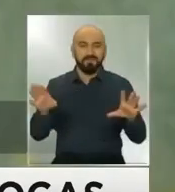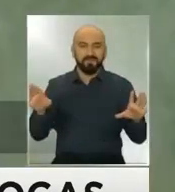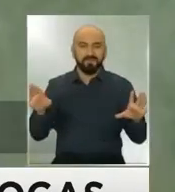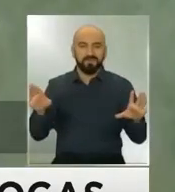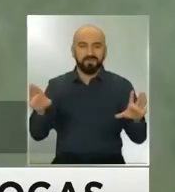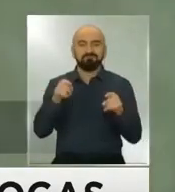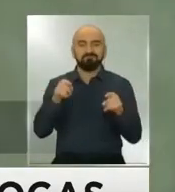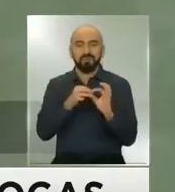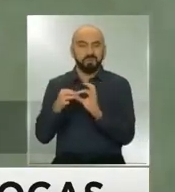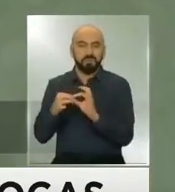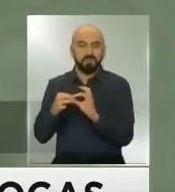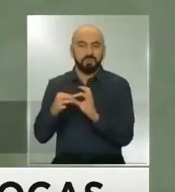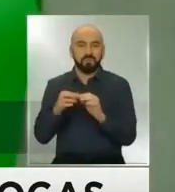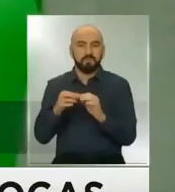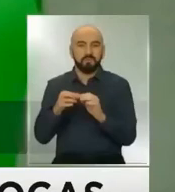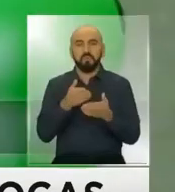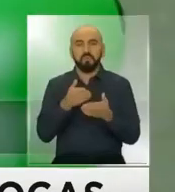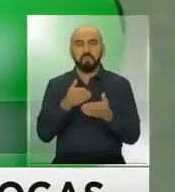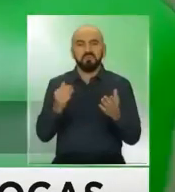violita. Perfecto. Ahí nos tiene, papi.